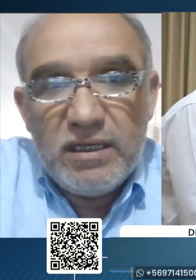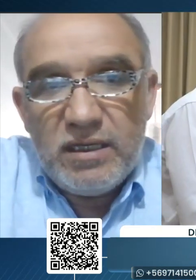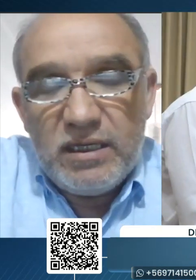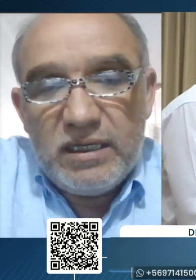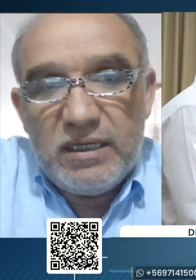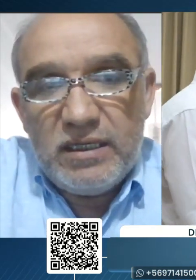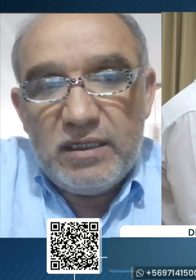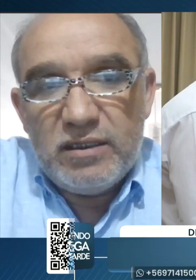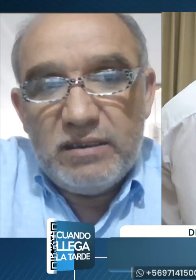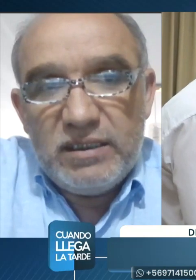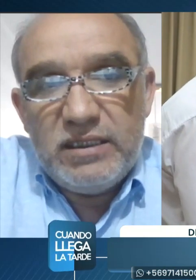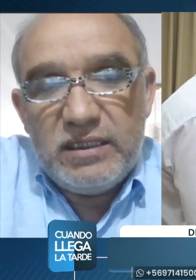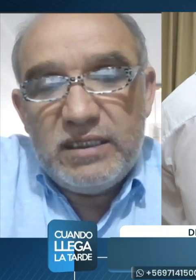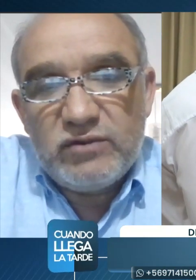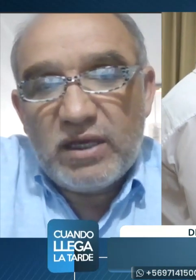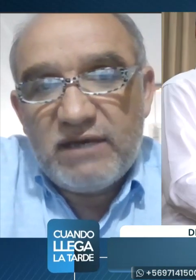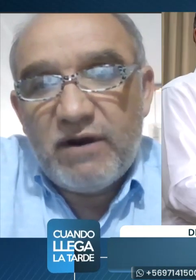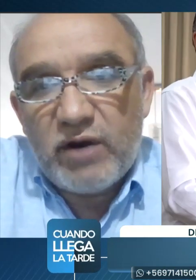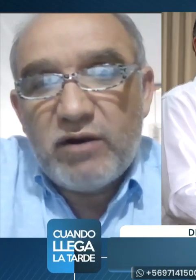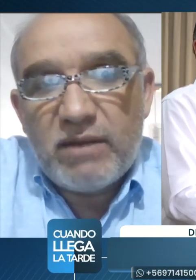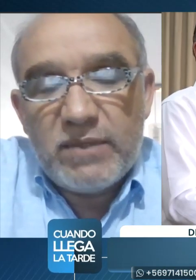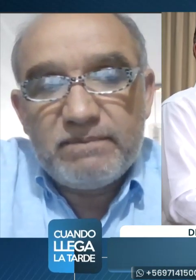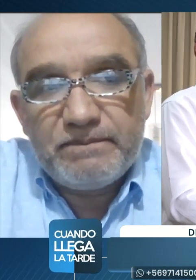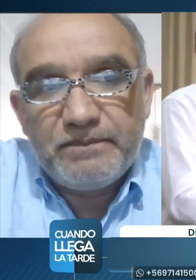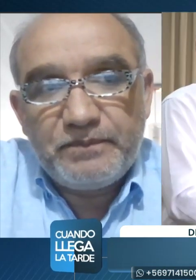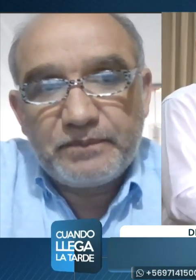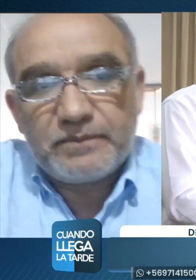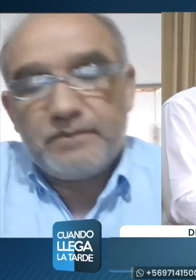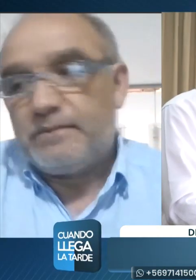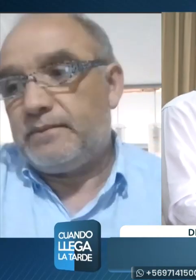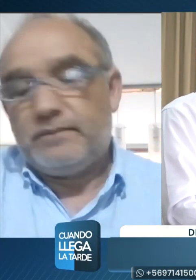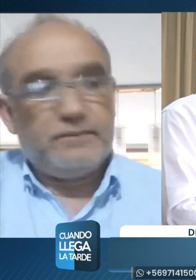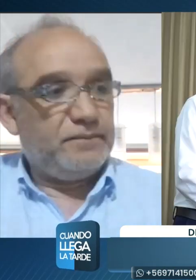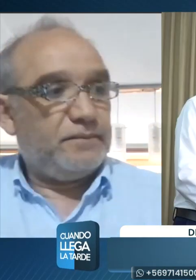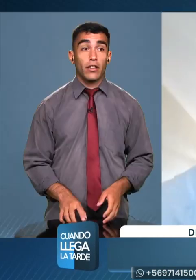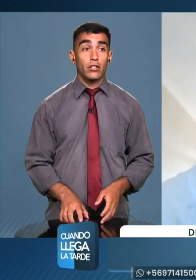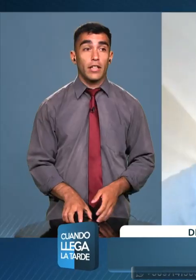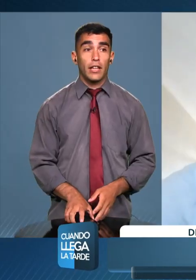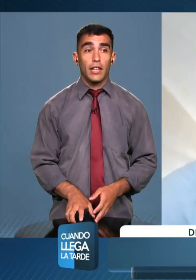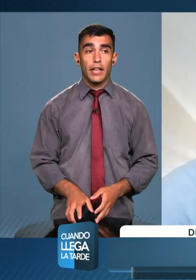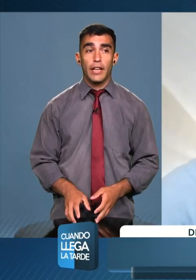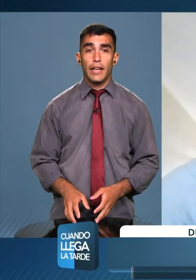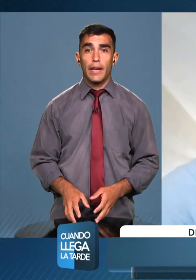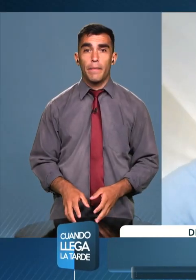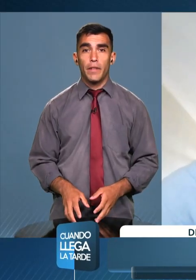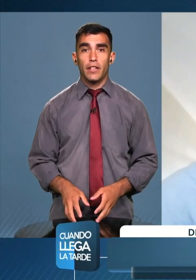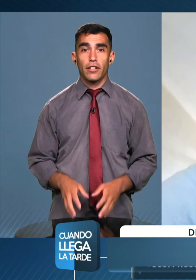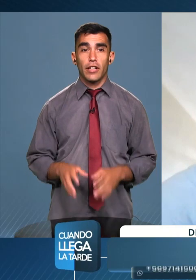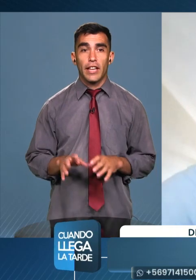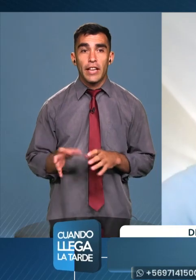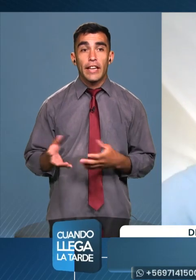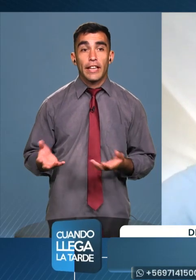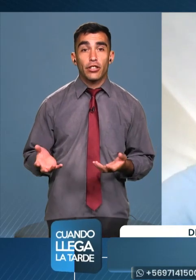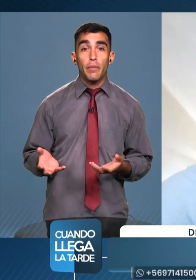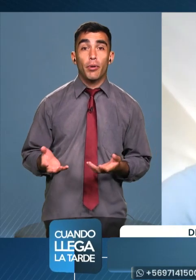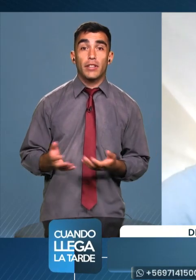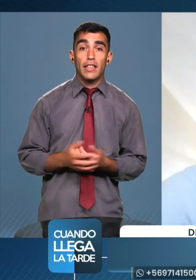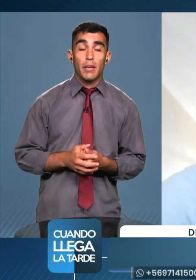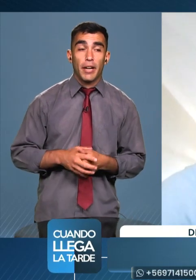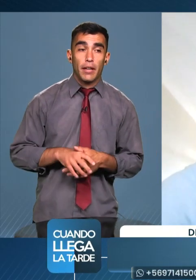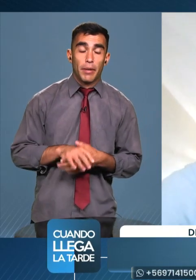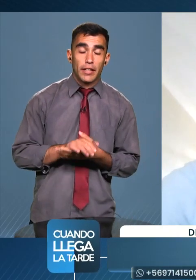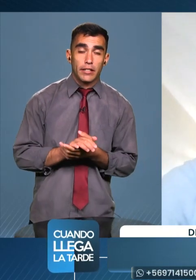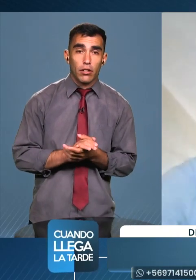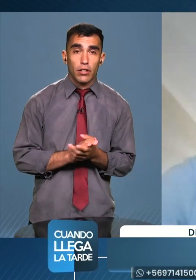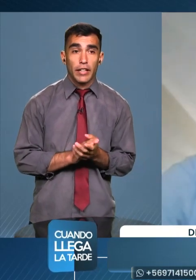niñas, y eso hay que valorarlo también. Sí, de hecho menciona varias cosas, director, que son